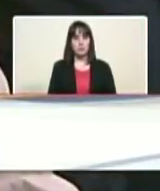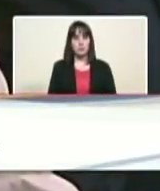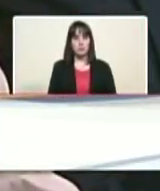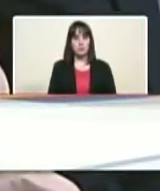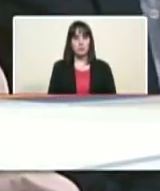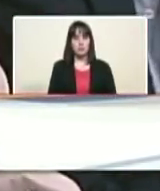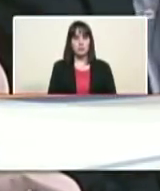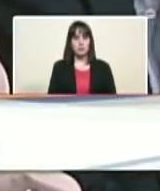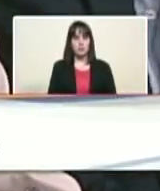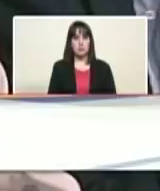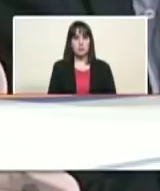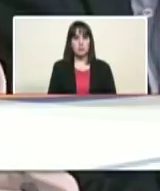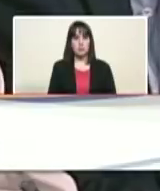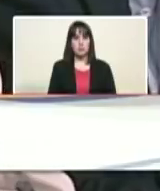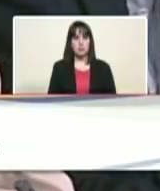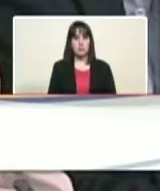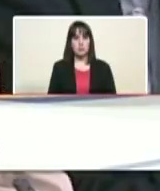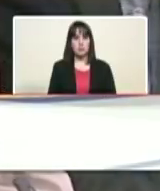He colocado